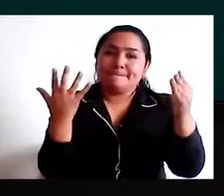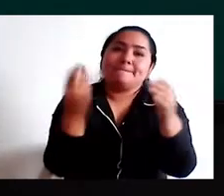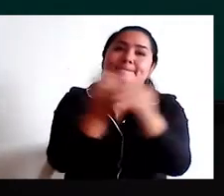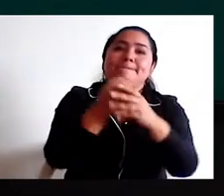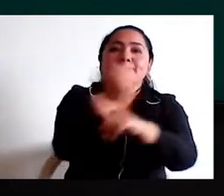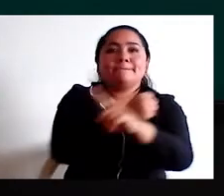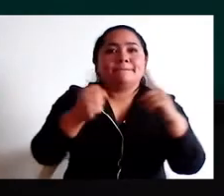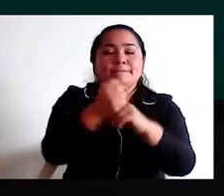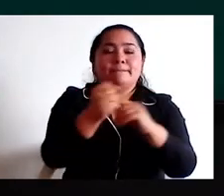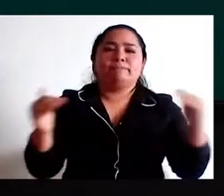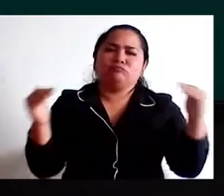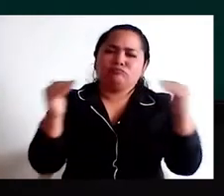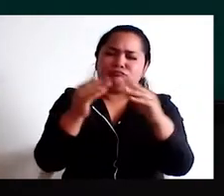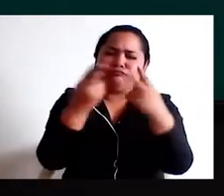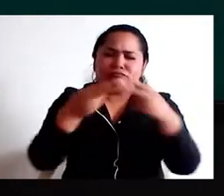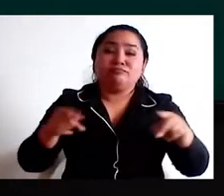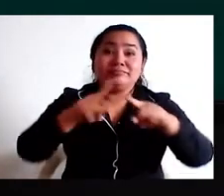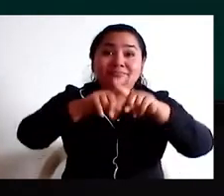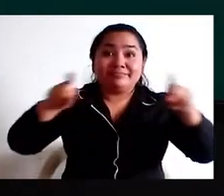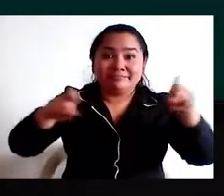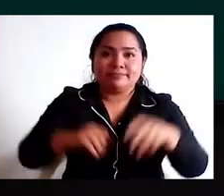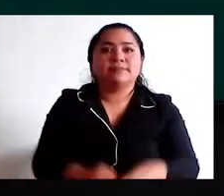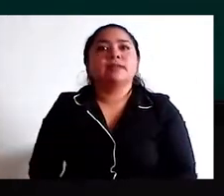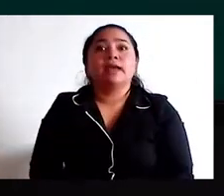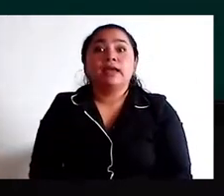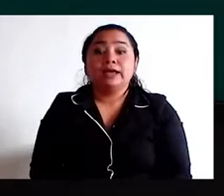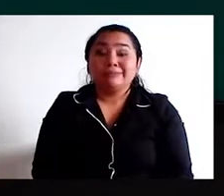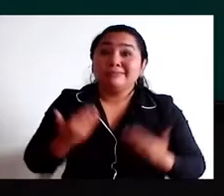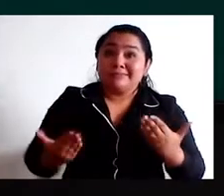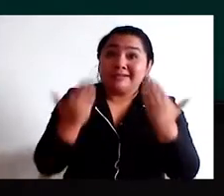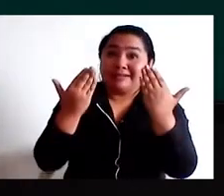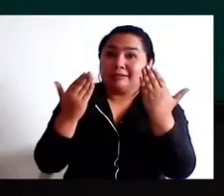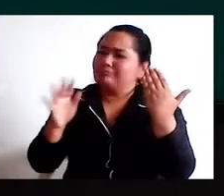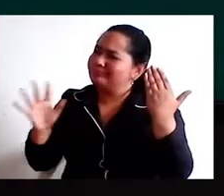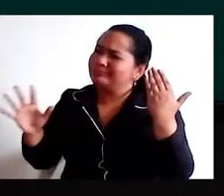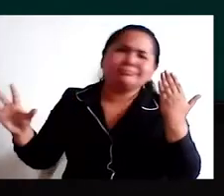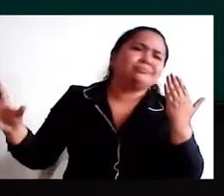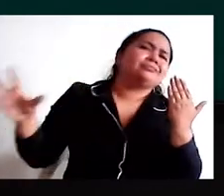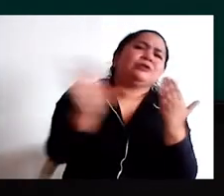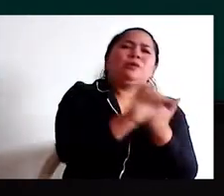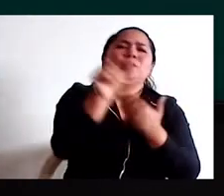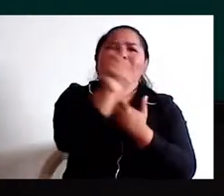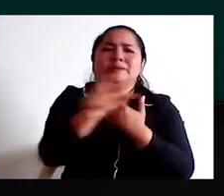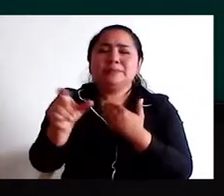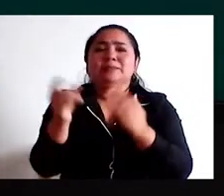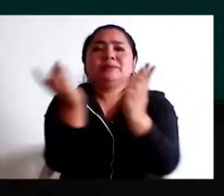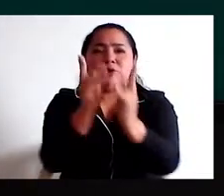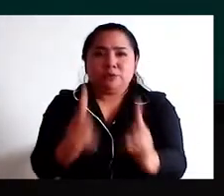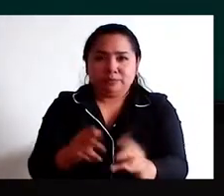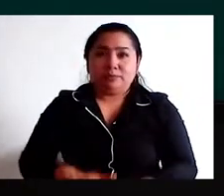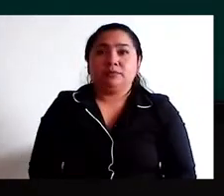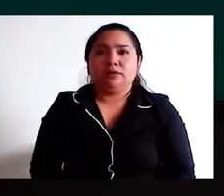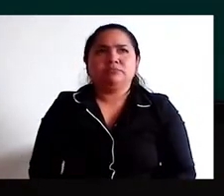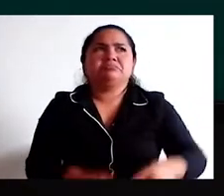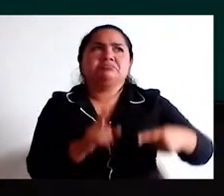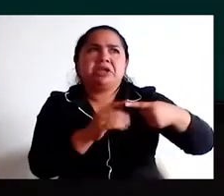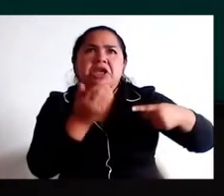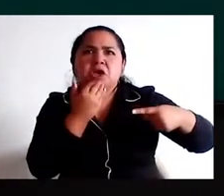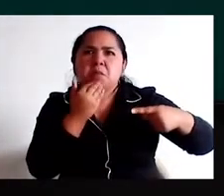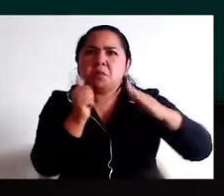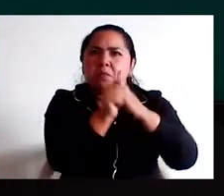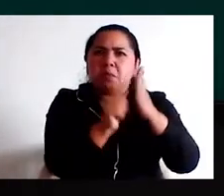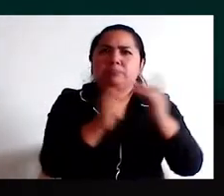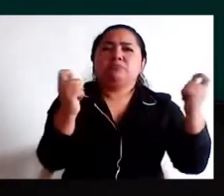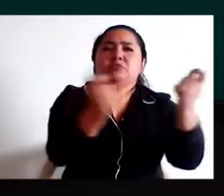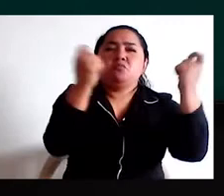e inclusión social equidad de género y diversidad es el bienestar es para todos los universitarios debemos mantener programas como la